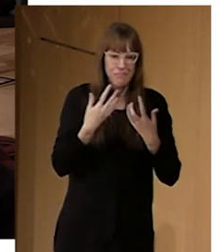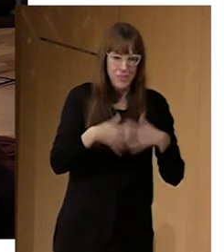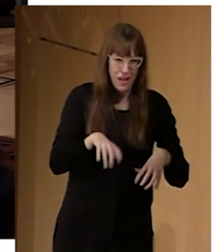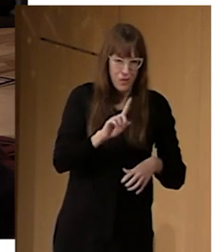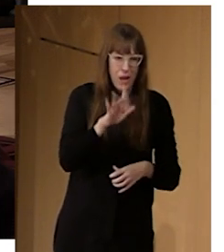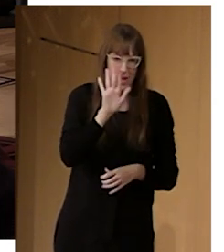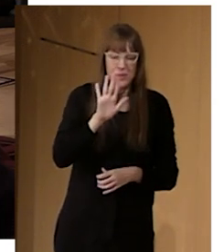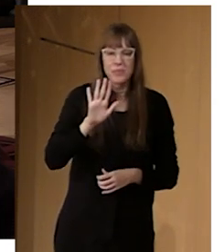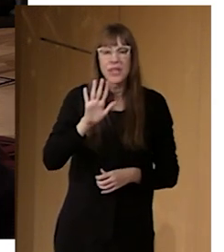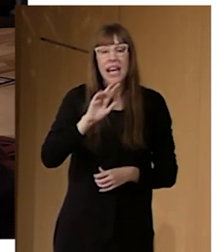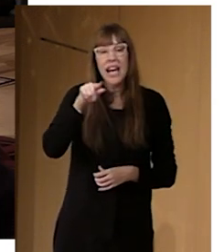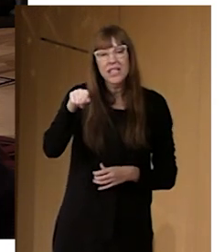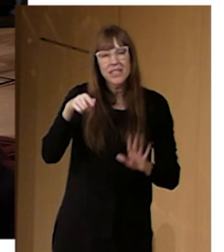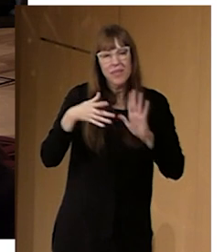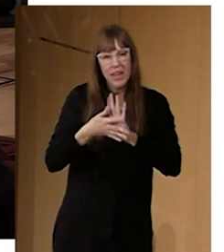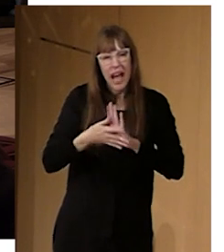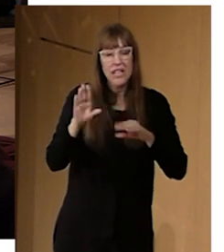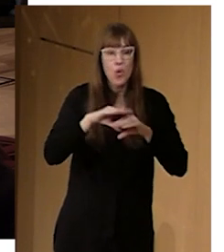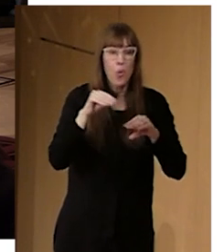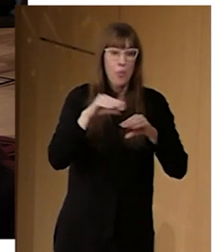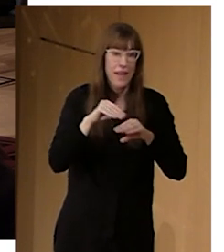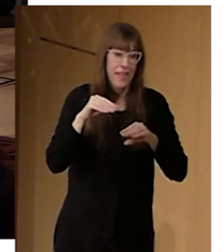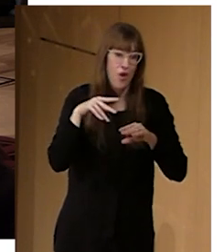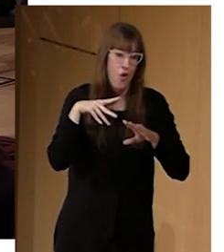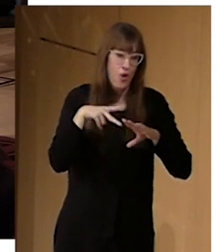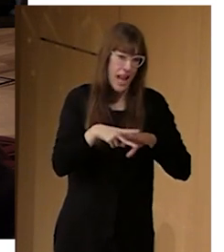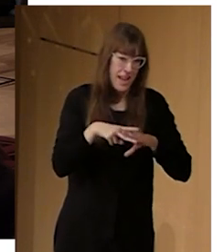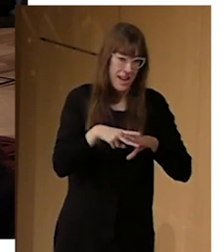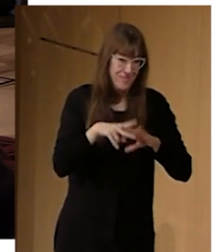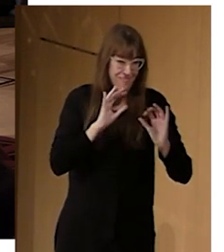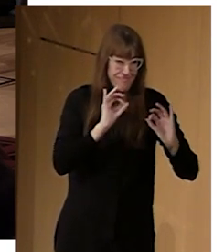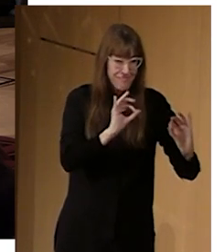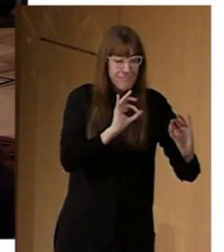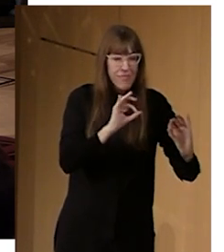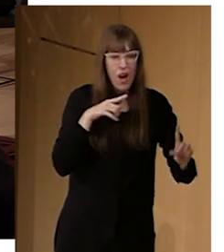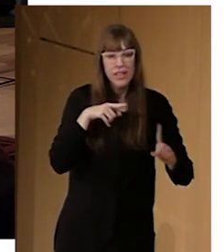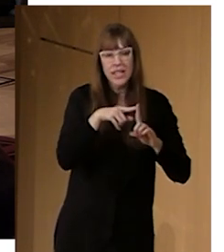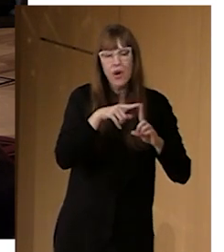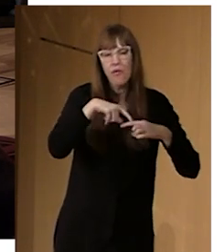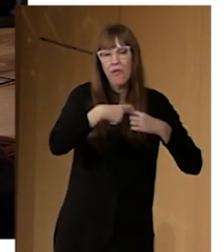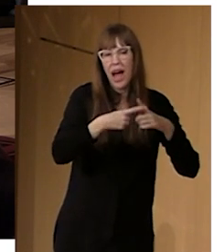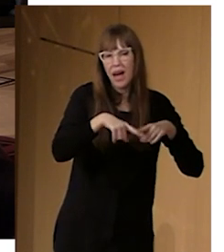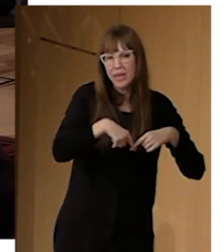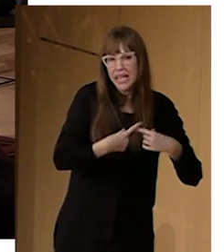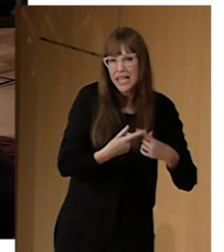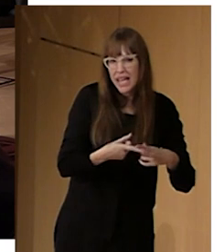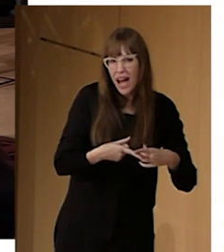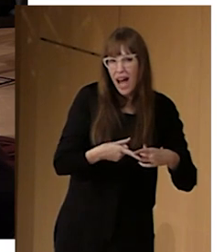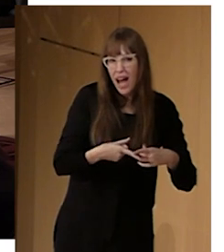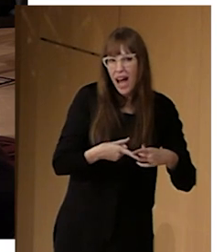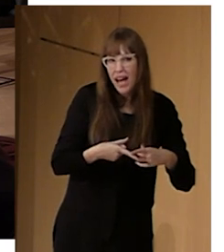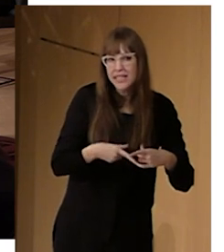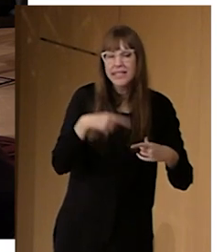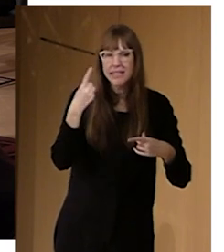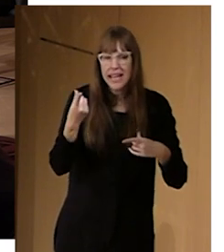eran los vide talleres los videot calleres lo que hacemos Es eh para familias eh que no pueden acercarse